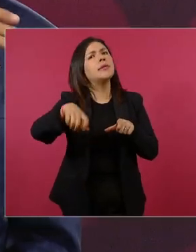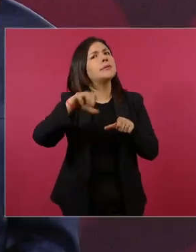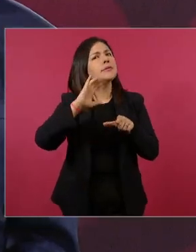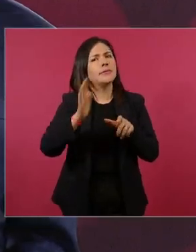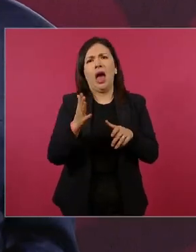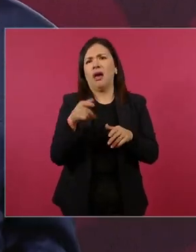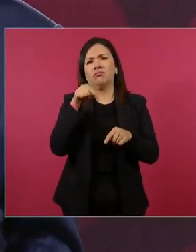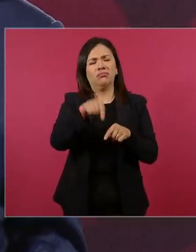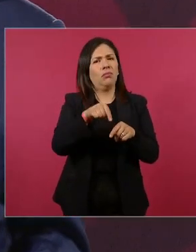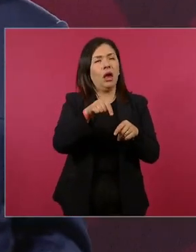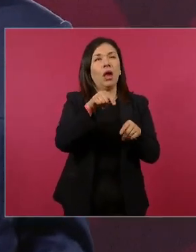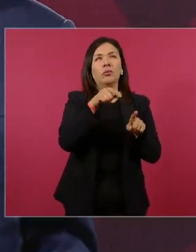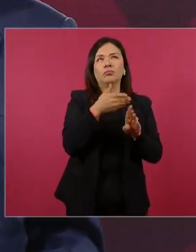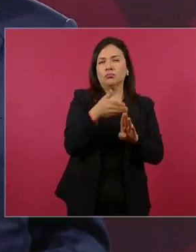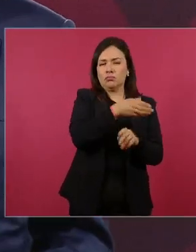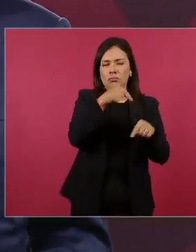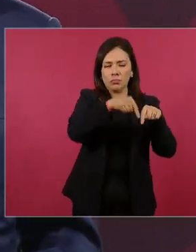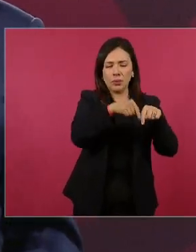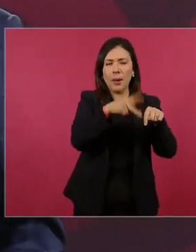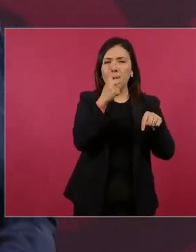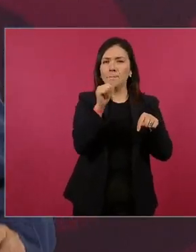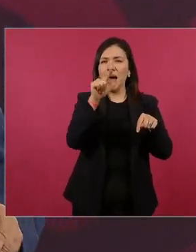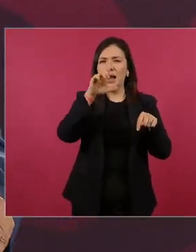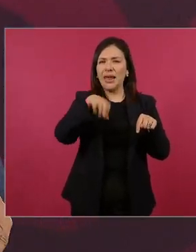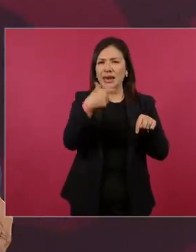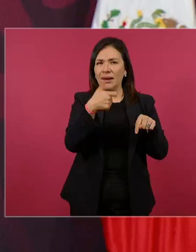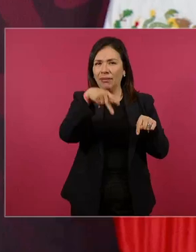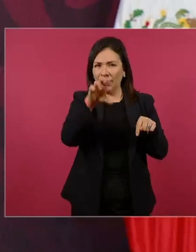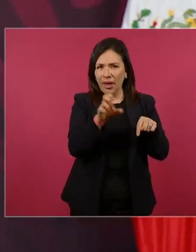terminado desde Palenque a